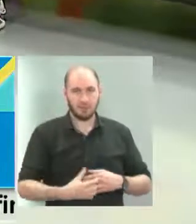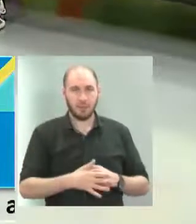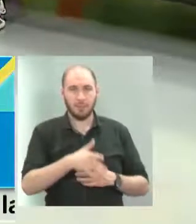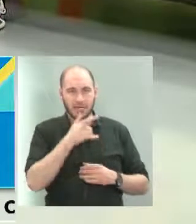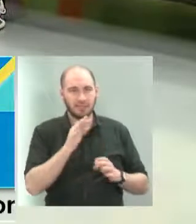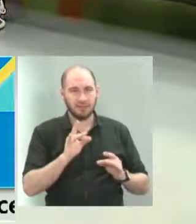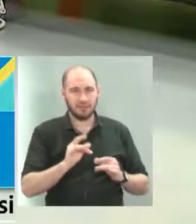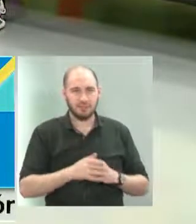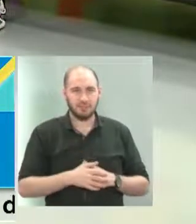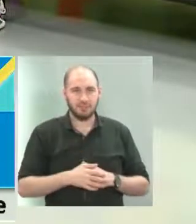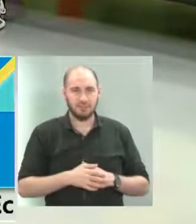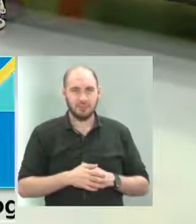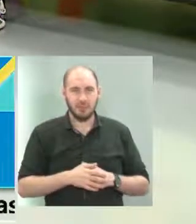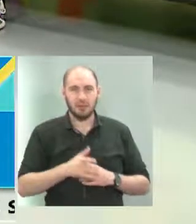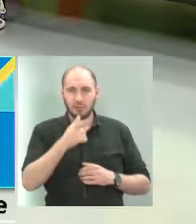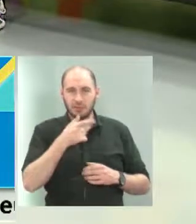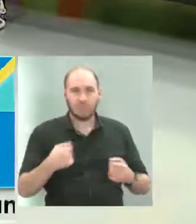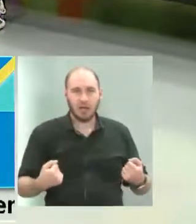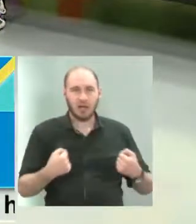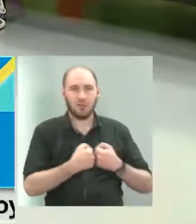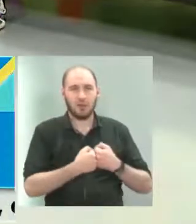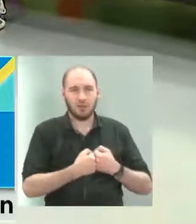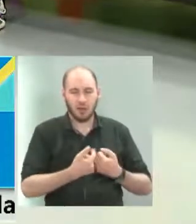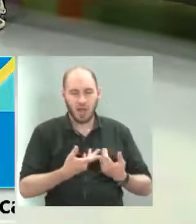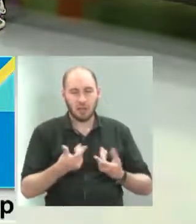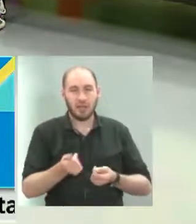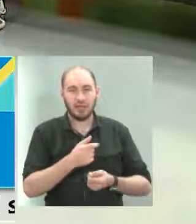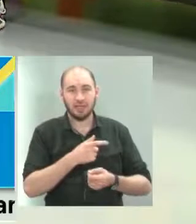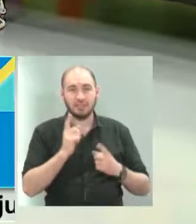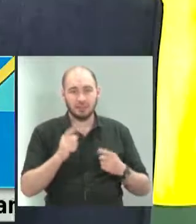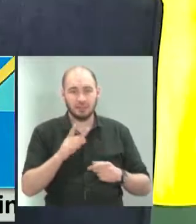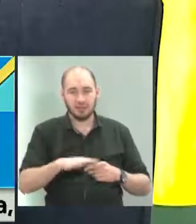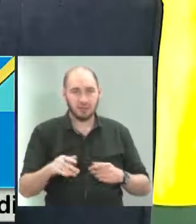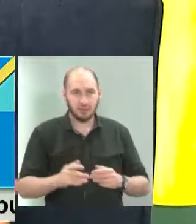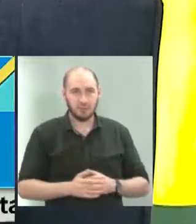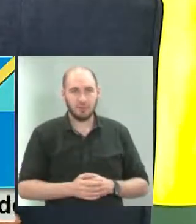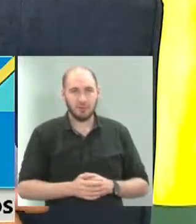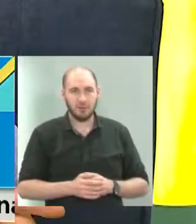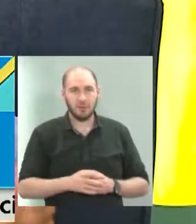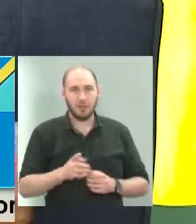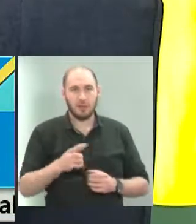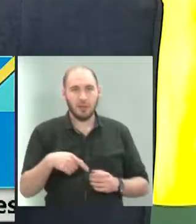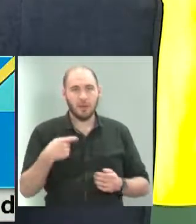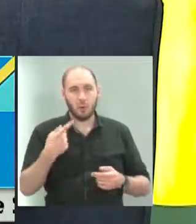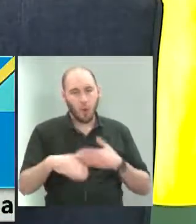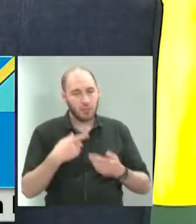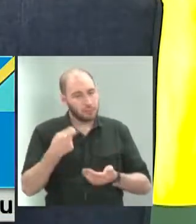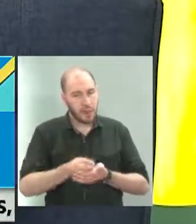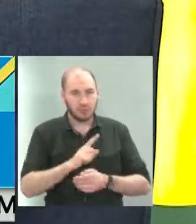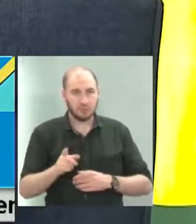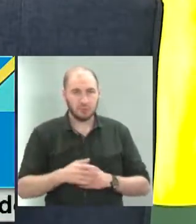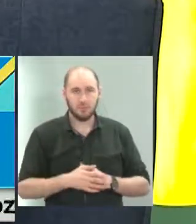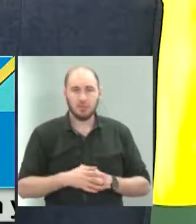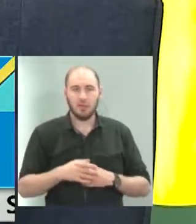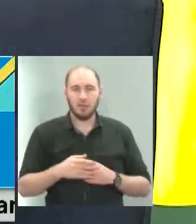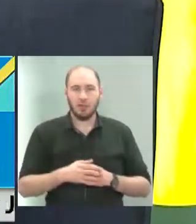muy difícil. Yo creo que con un pacto, el Estado ayudando para que los chicos estén mejor en la infraestructura, no poniendo plata a los jugadores. Hay una